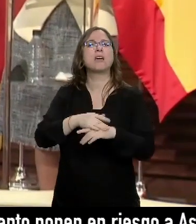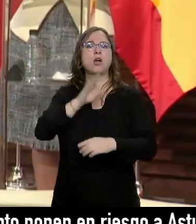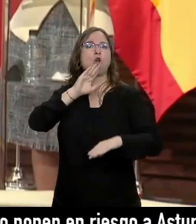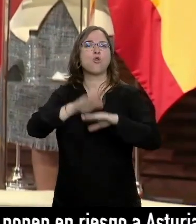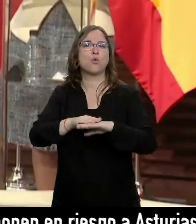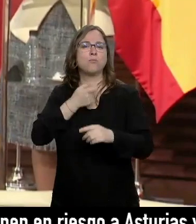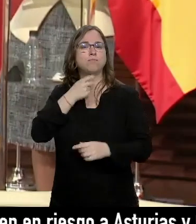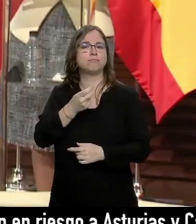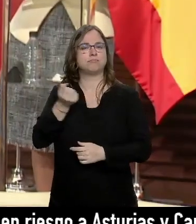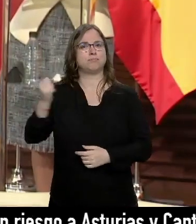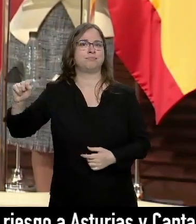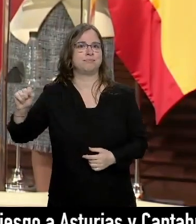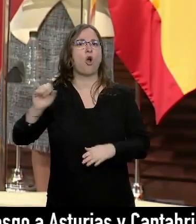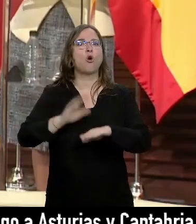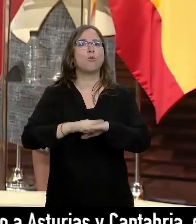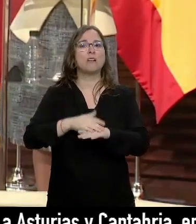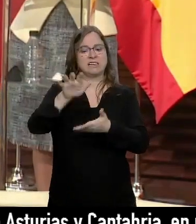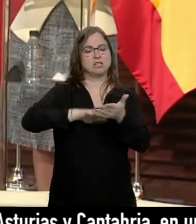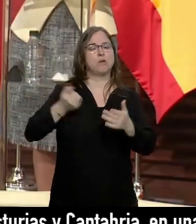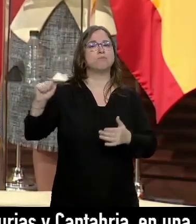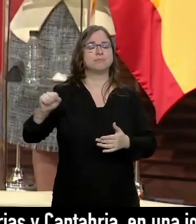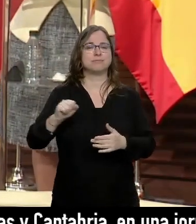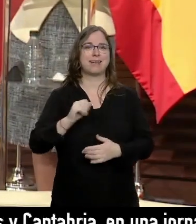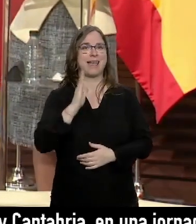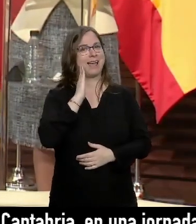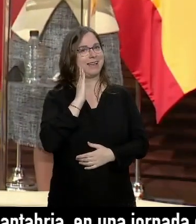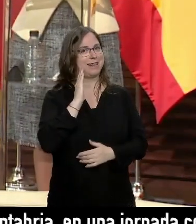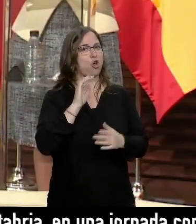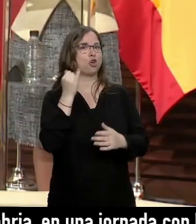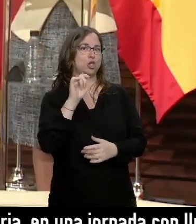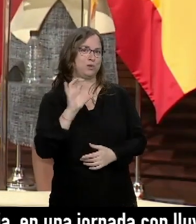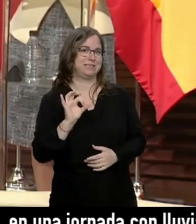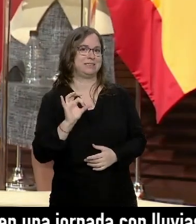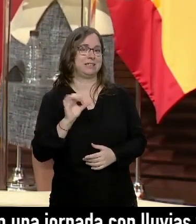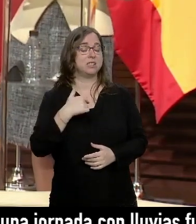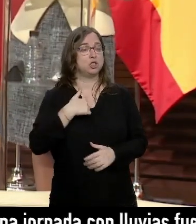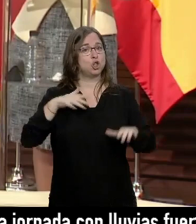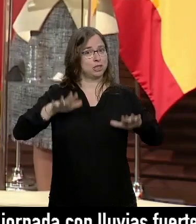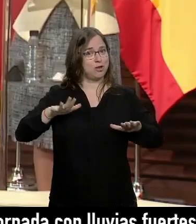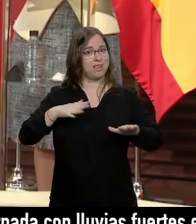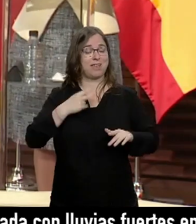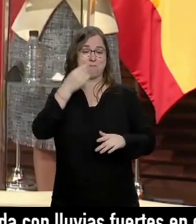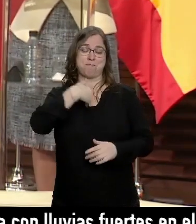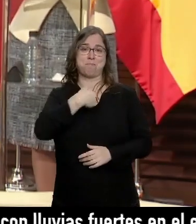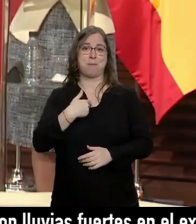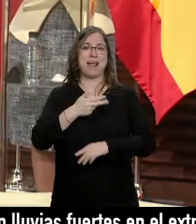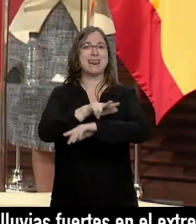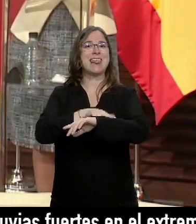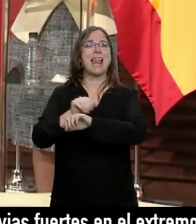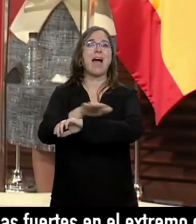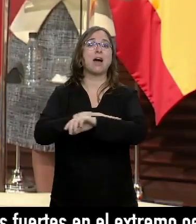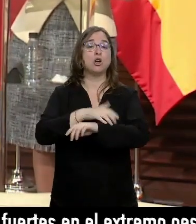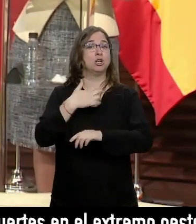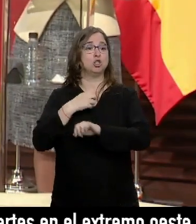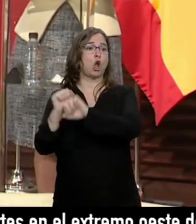palabra verbalmente e, insisto, por escrito. Querido José Luis, yo estoy aquí como delegada del Gobierno y voy a defender al Gobierno